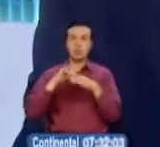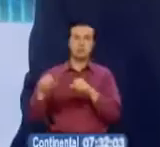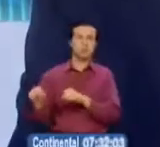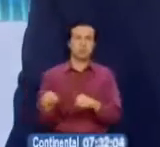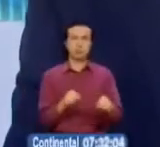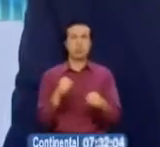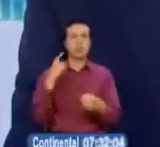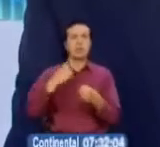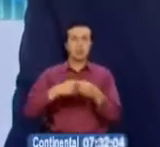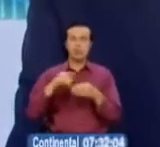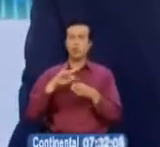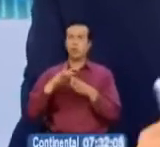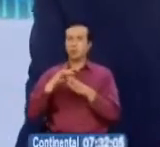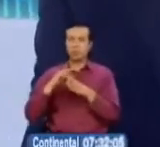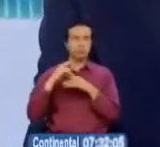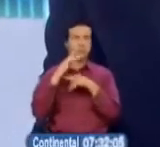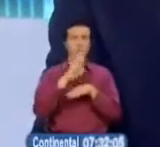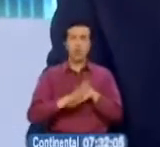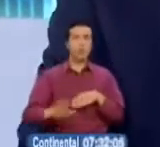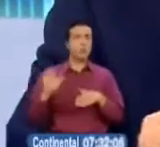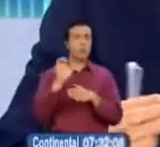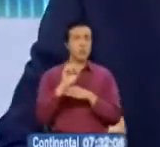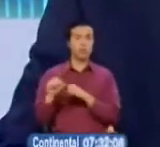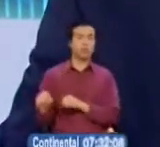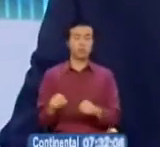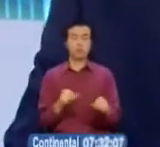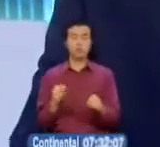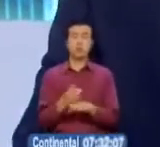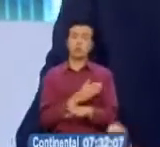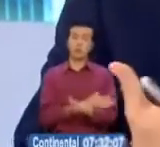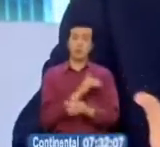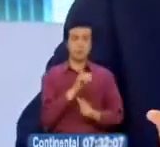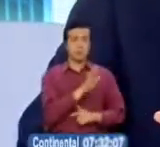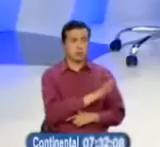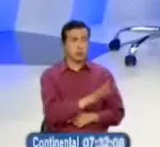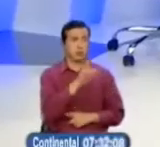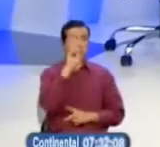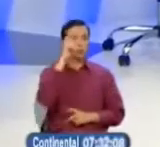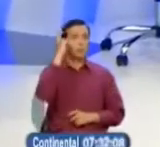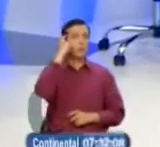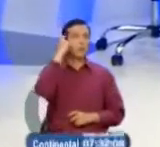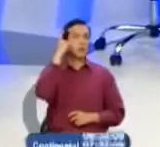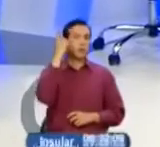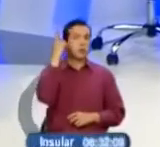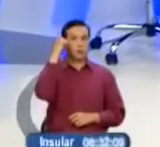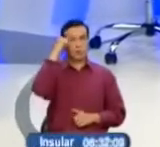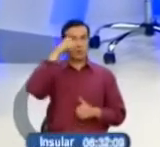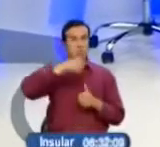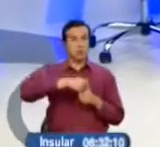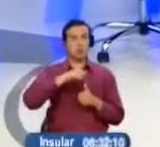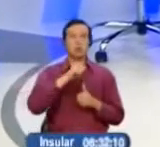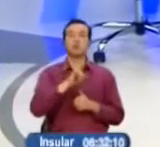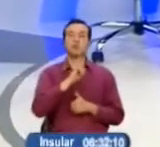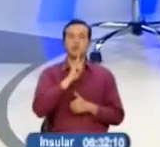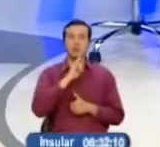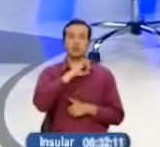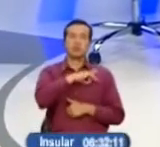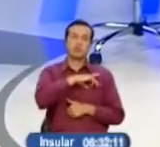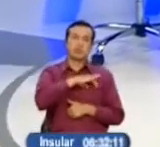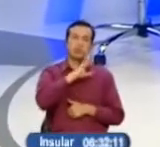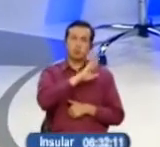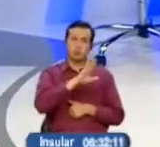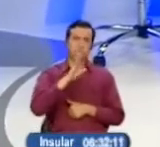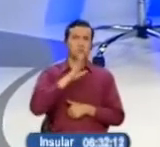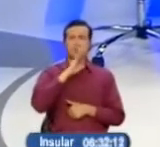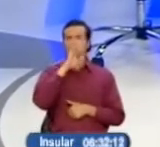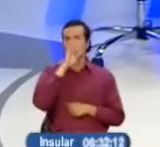sísmico, ¿verdad? Pero la ciudadanía tiene cómo debe prepararse, primero en cuanto a mentalidad, porque recordemos que California, Chile